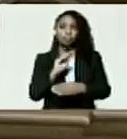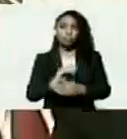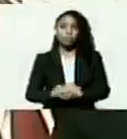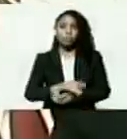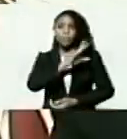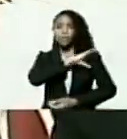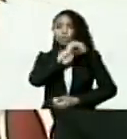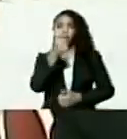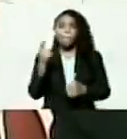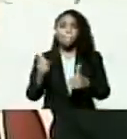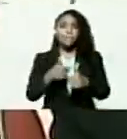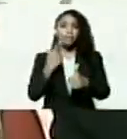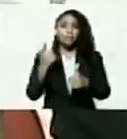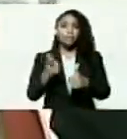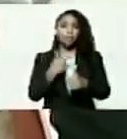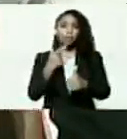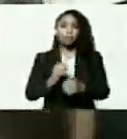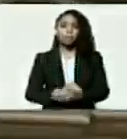rectora principal.